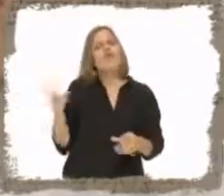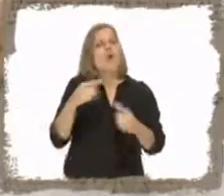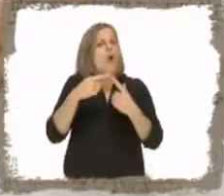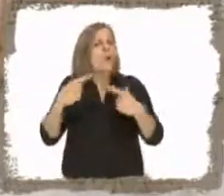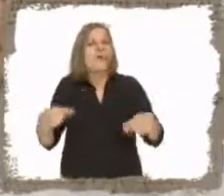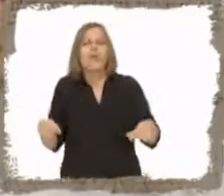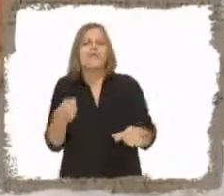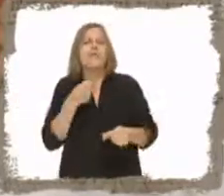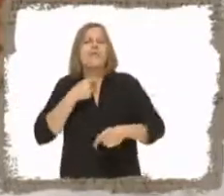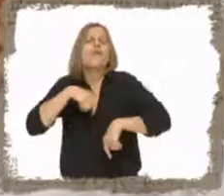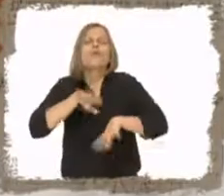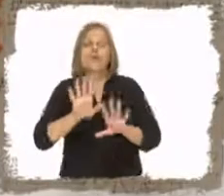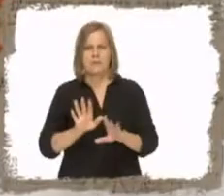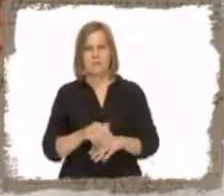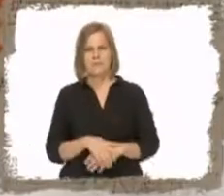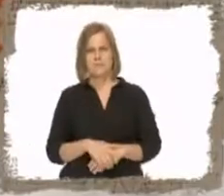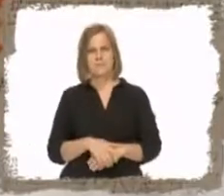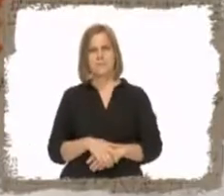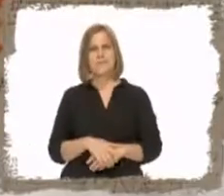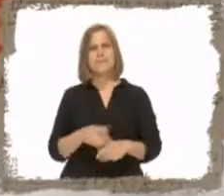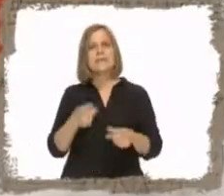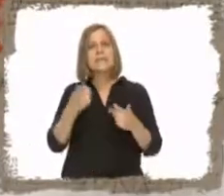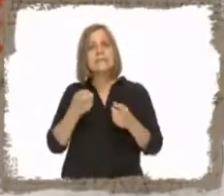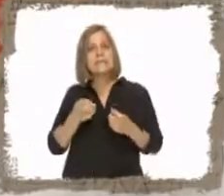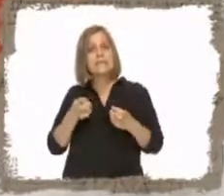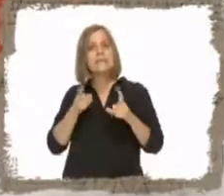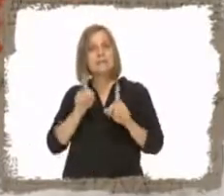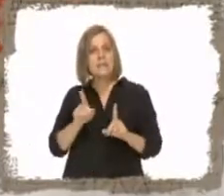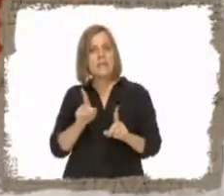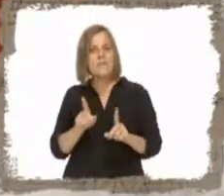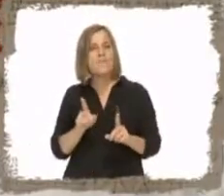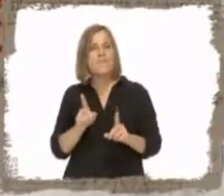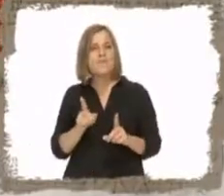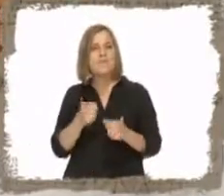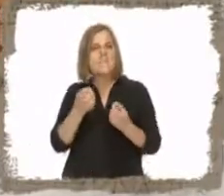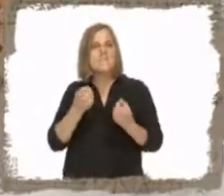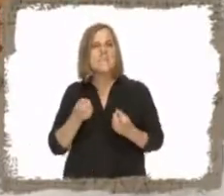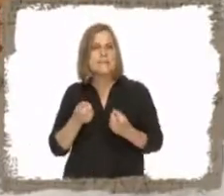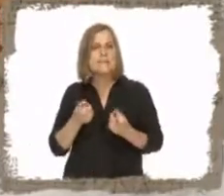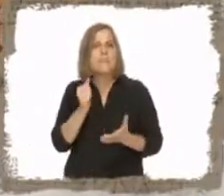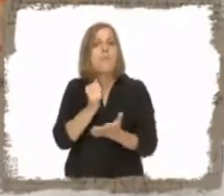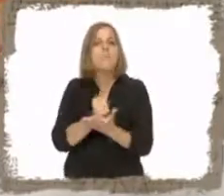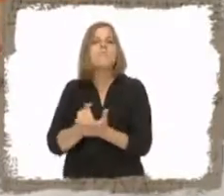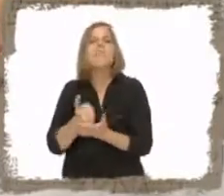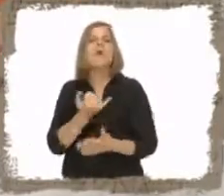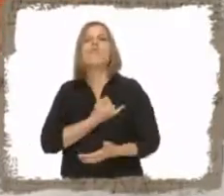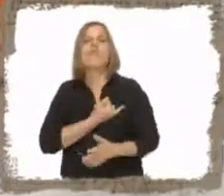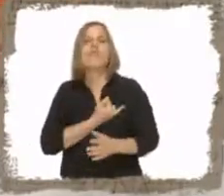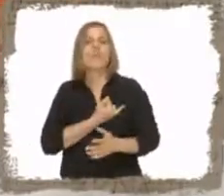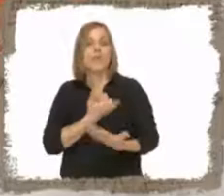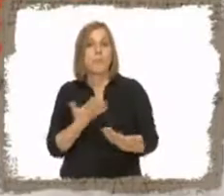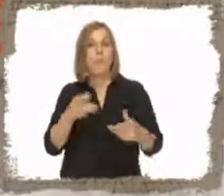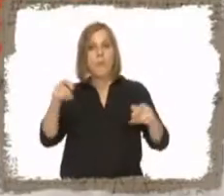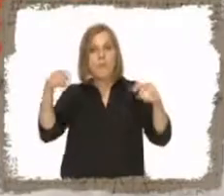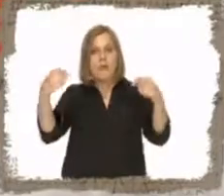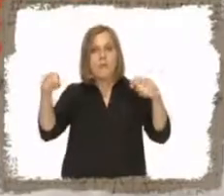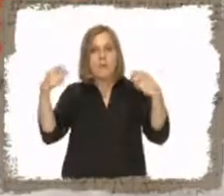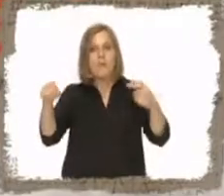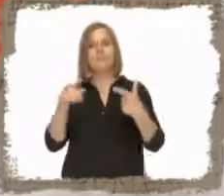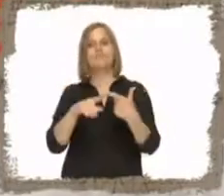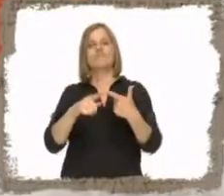usar todos los elementos que vos quieras. Necesitamos también un lugar donde pegar nuestro collage. Podemos